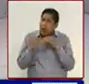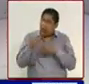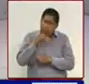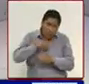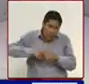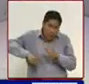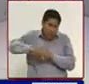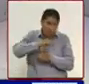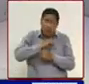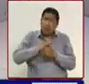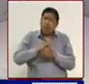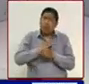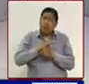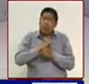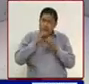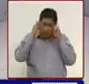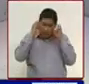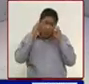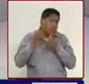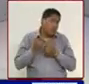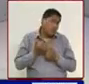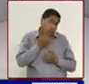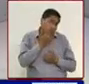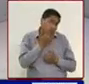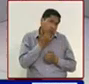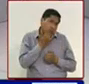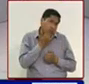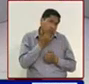mediaciones del Ministerio de Educación, Donato.